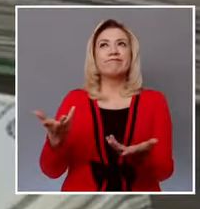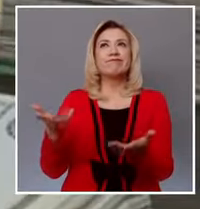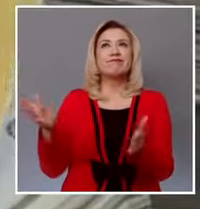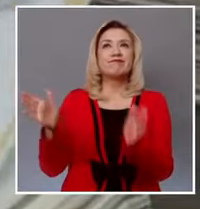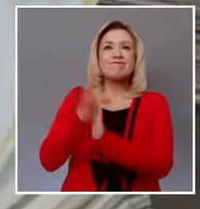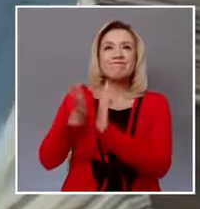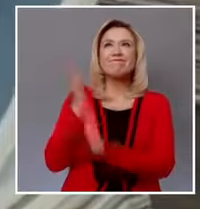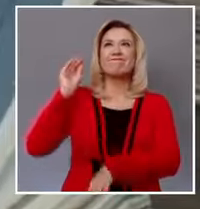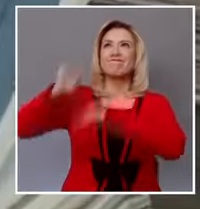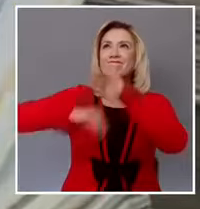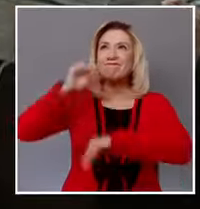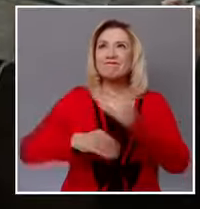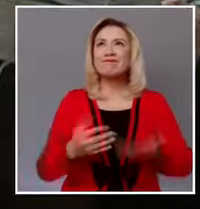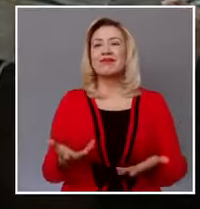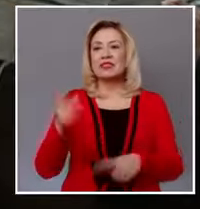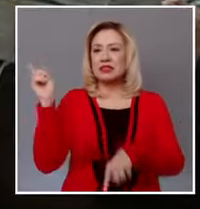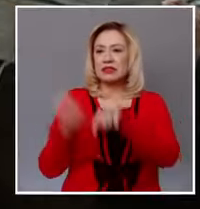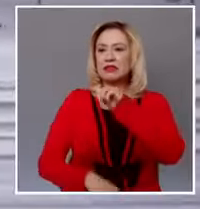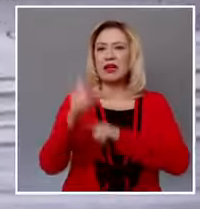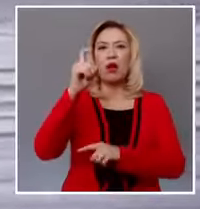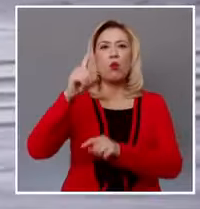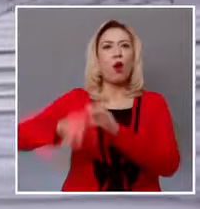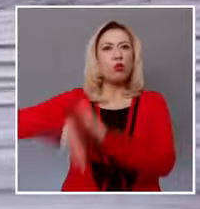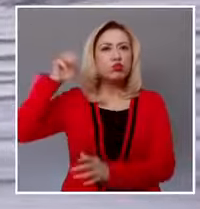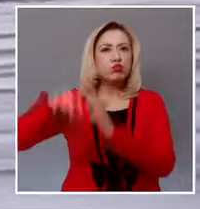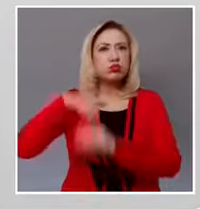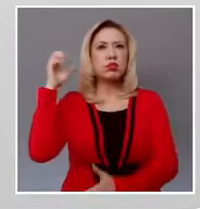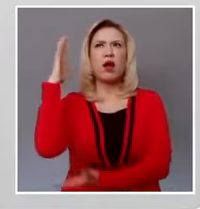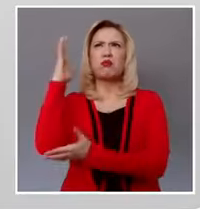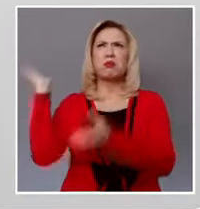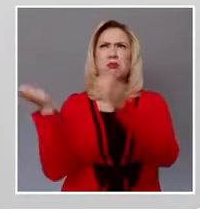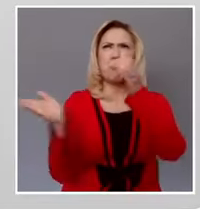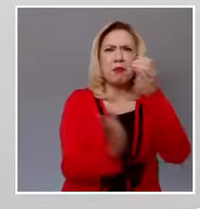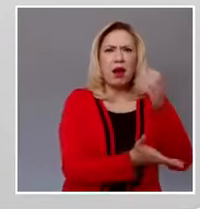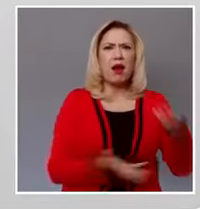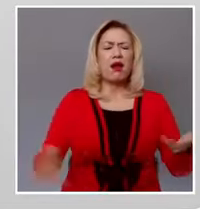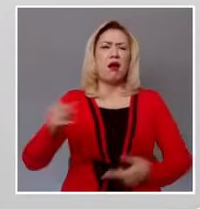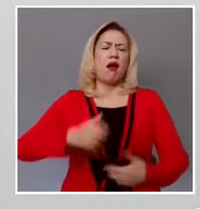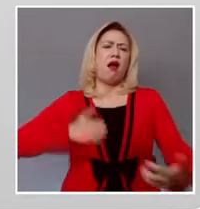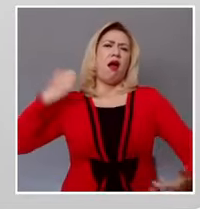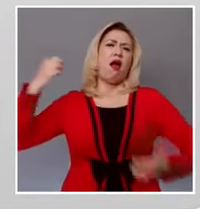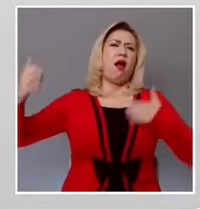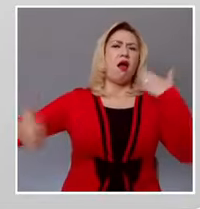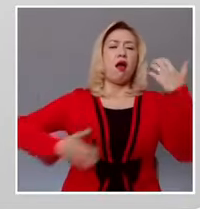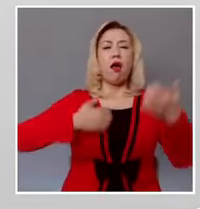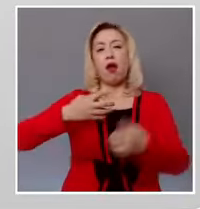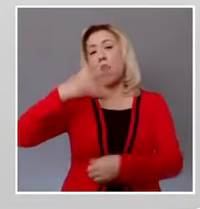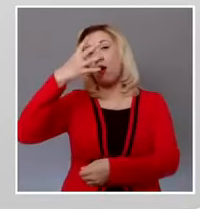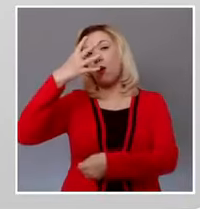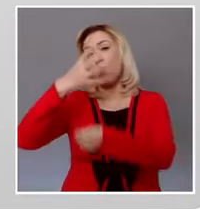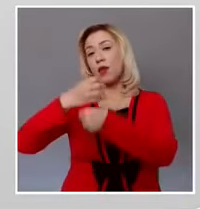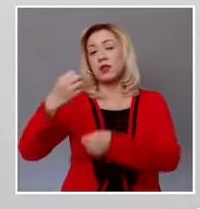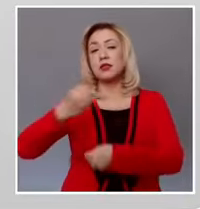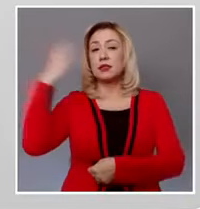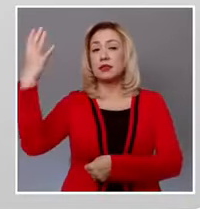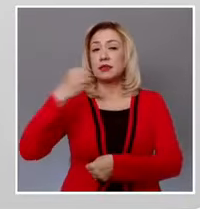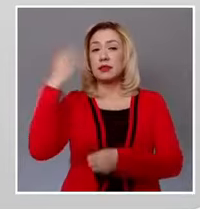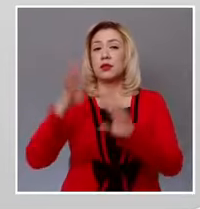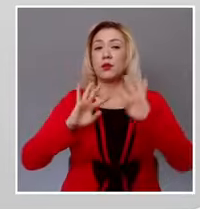un aumento en los obstáculos para acceder a la justicia en dichos casos. Durante la cuarta sesión del Seminario Permanente sobre Justicia